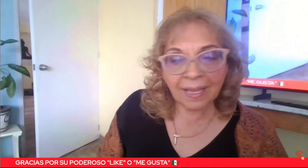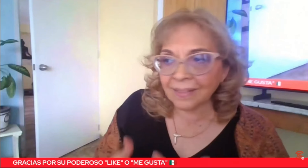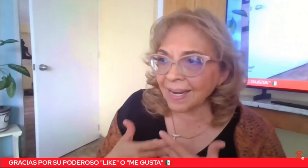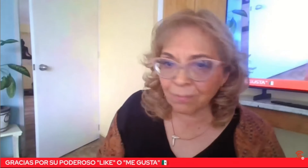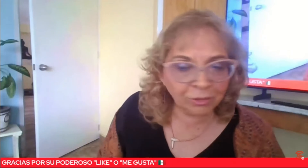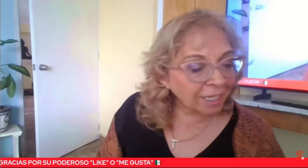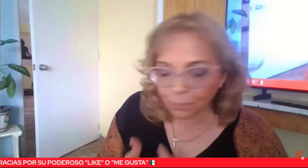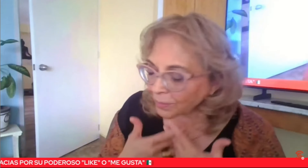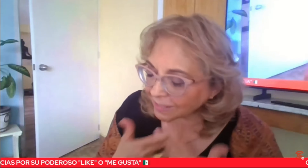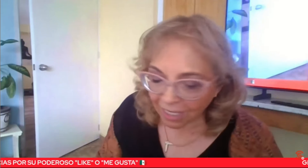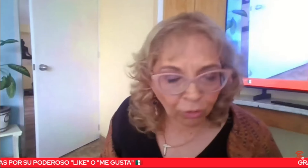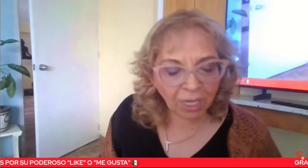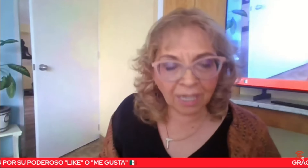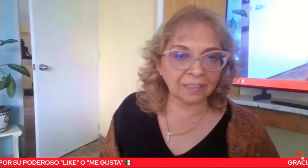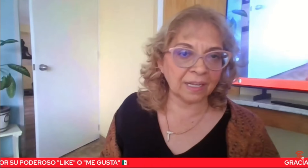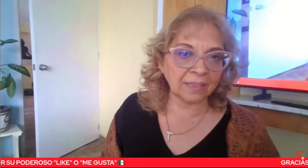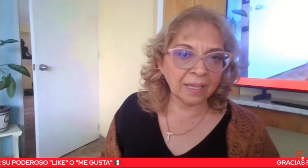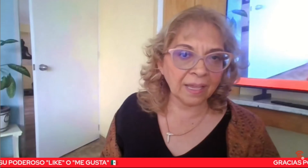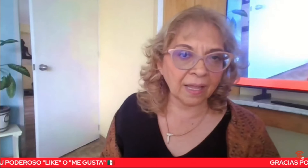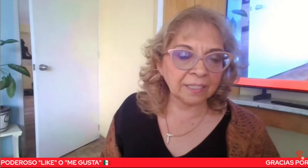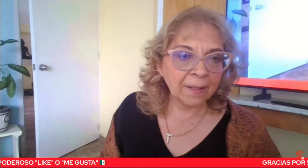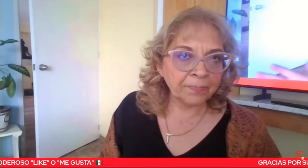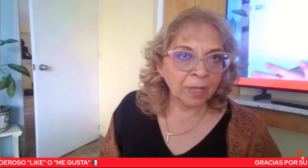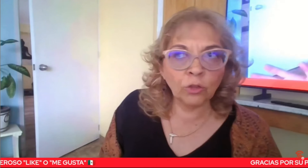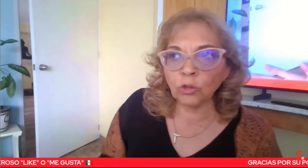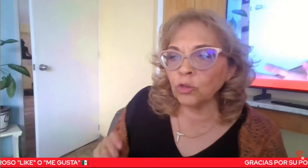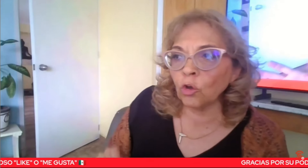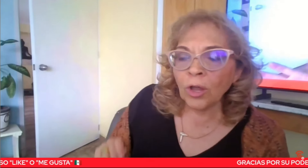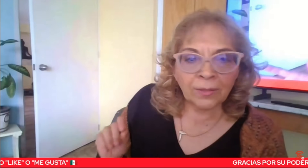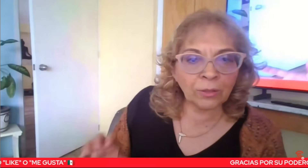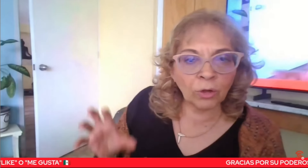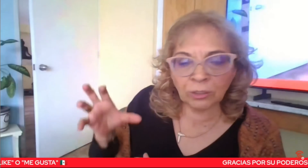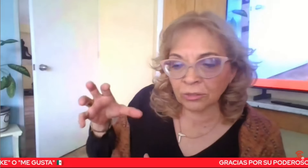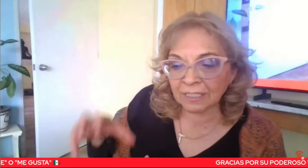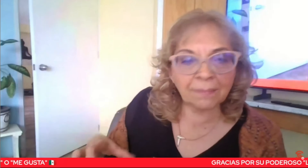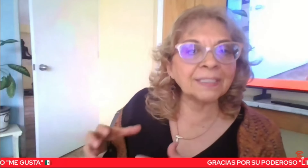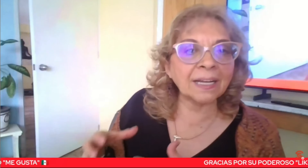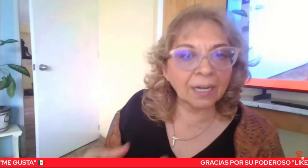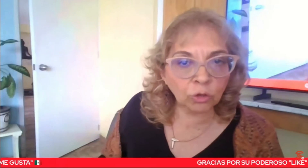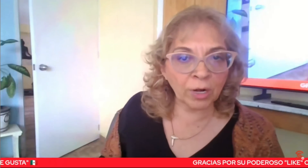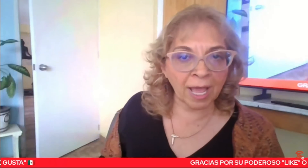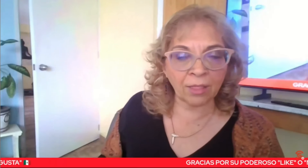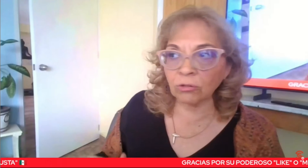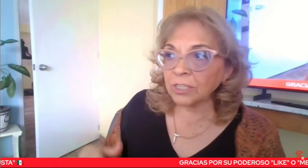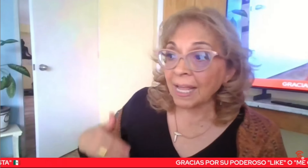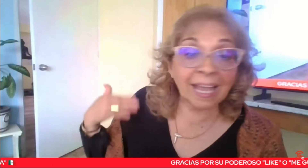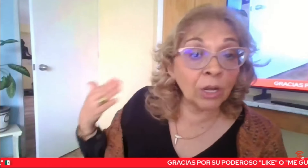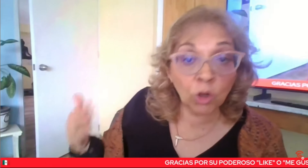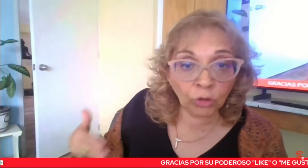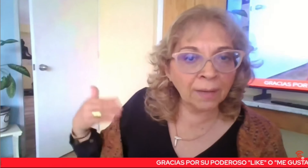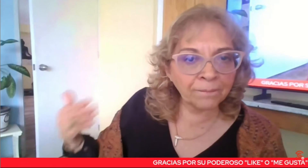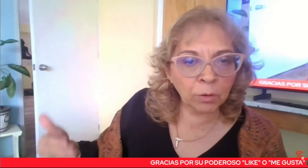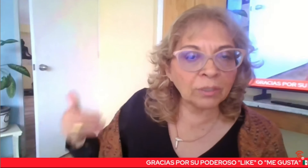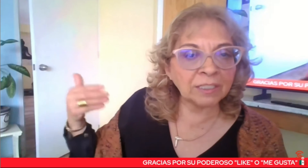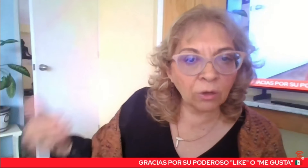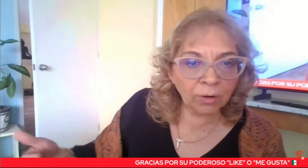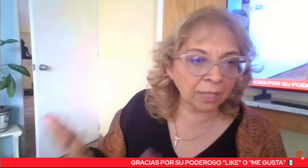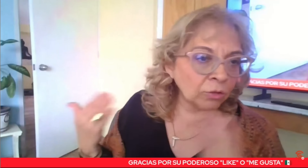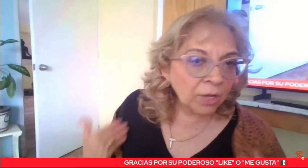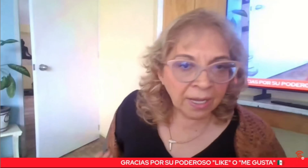¿Qué tenemos que hacer? Pues hacer otras estrategias. No estos esquemas acartonados que no tampoco